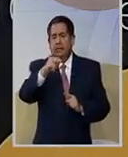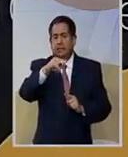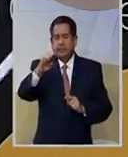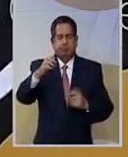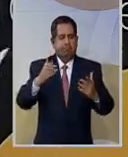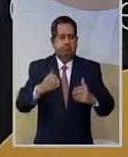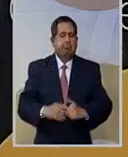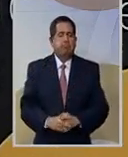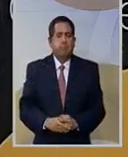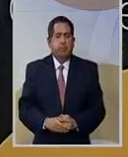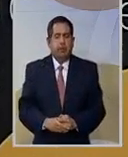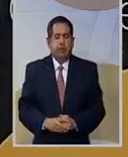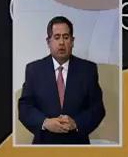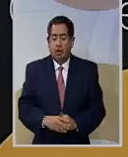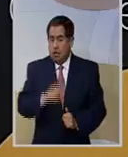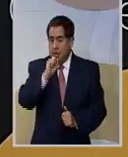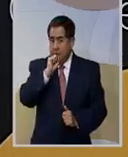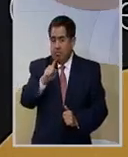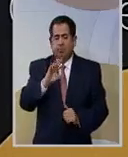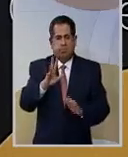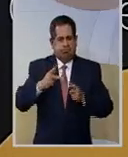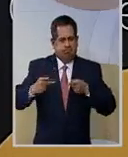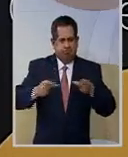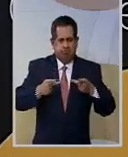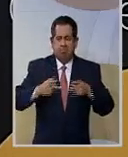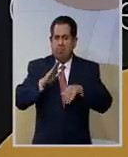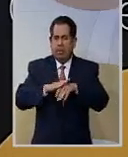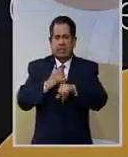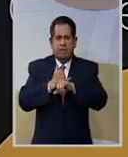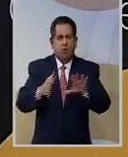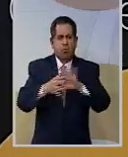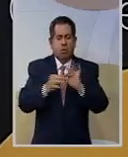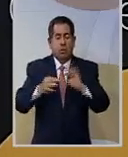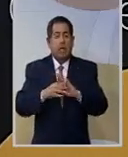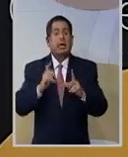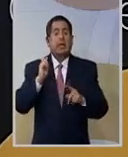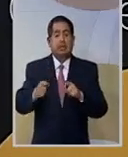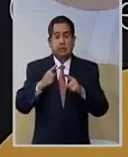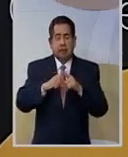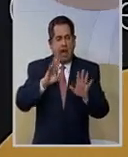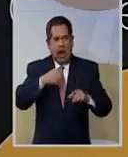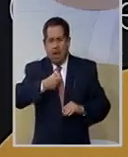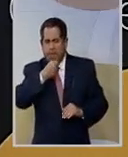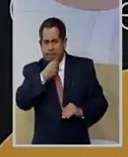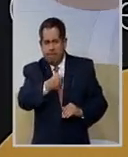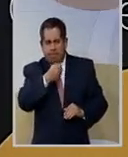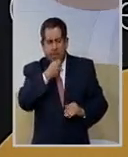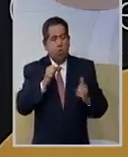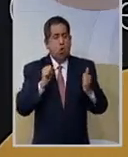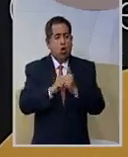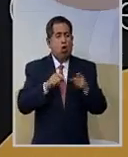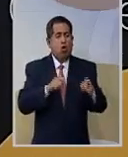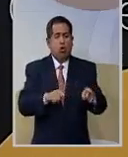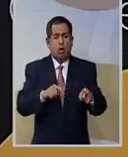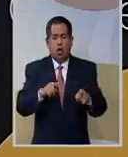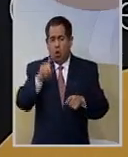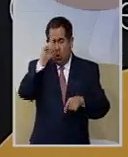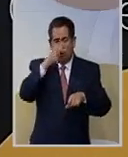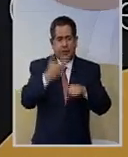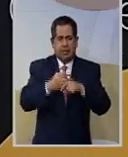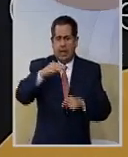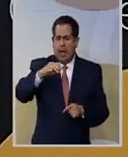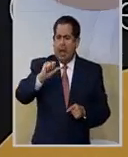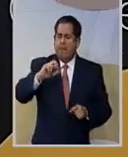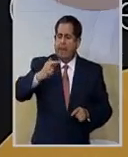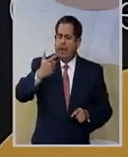Electoral. Y bien, también hemos preparado más información ya que se realizó una entrevista con la consejera